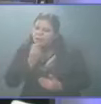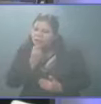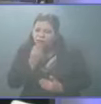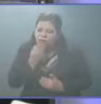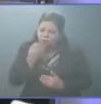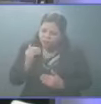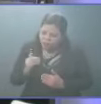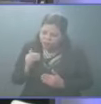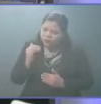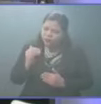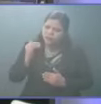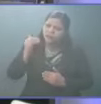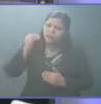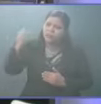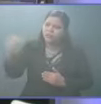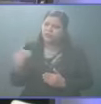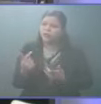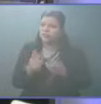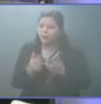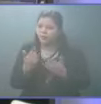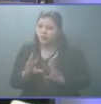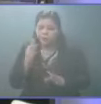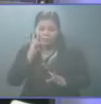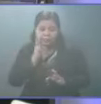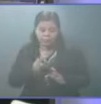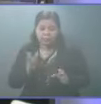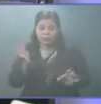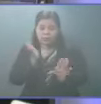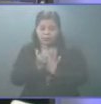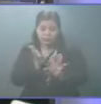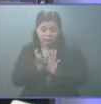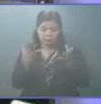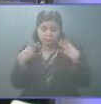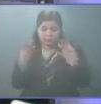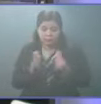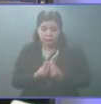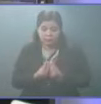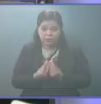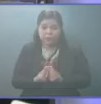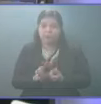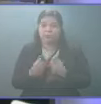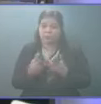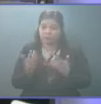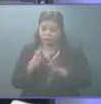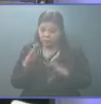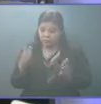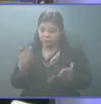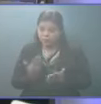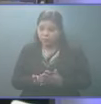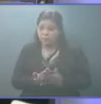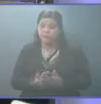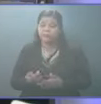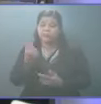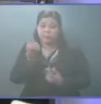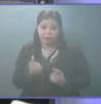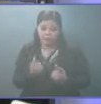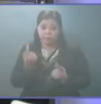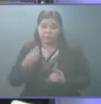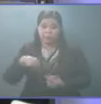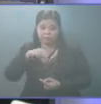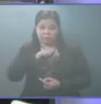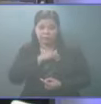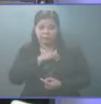los puntos bio, psicosocial y espiritual, ¿verdad? Entonces, el gerontólogo puede ser